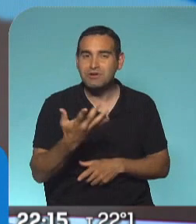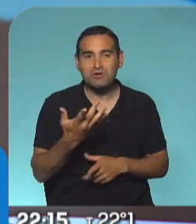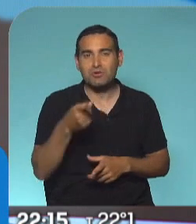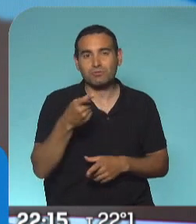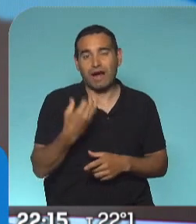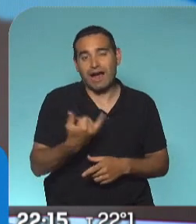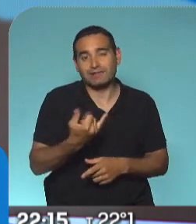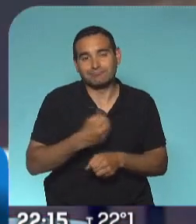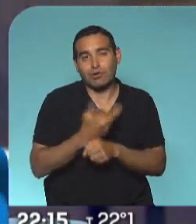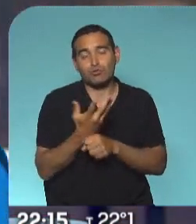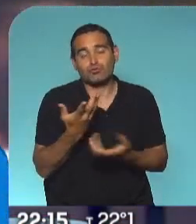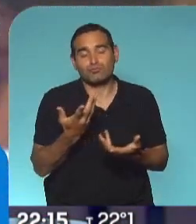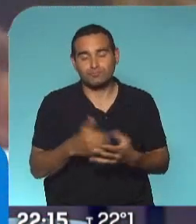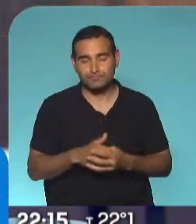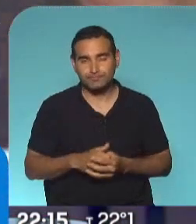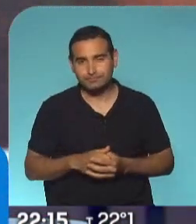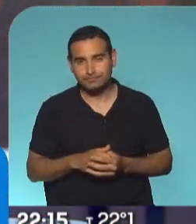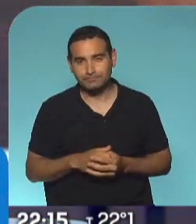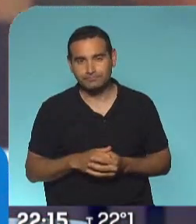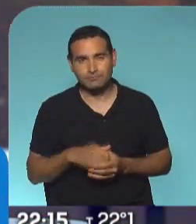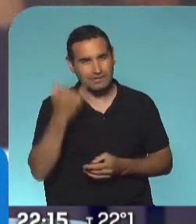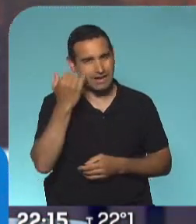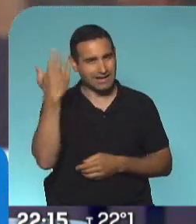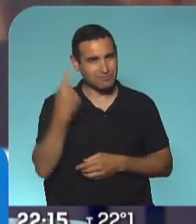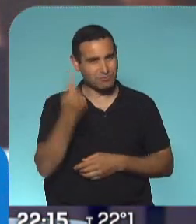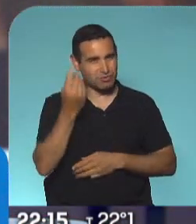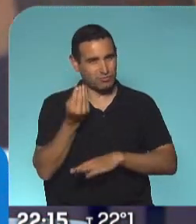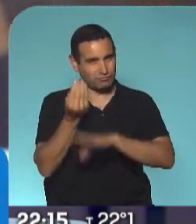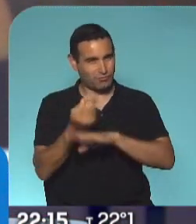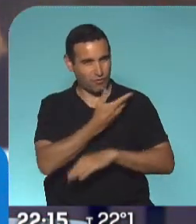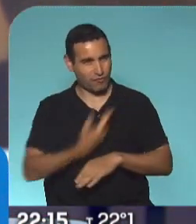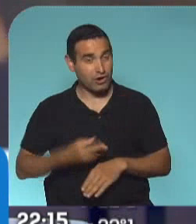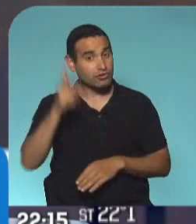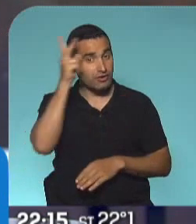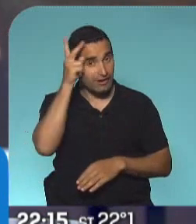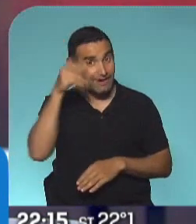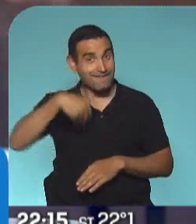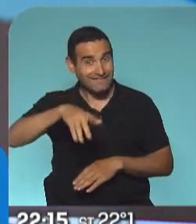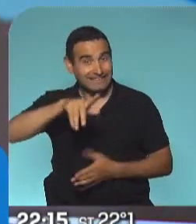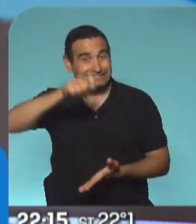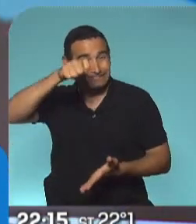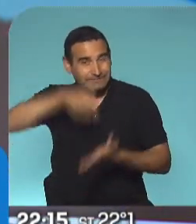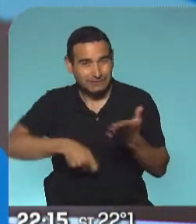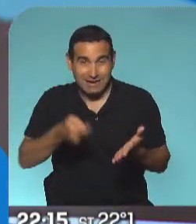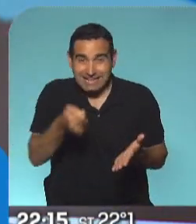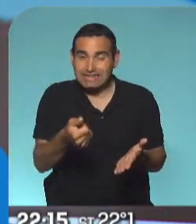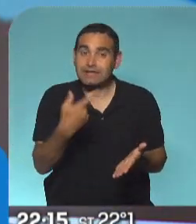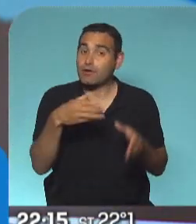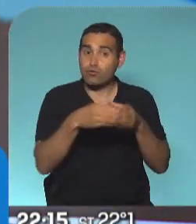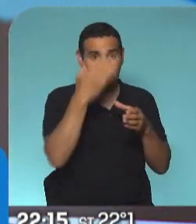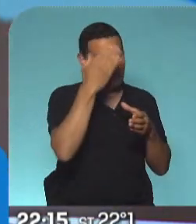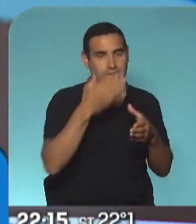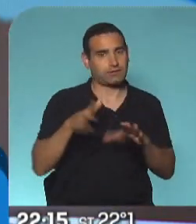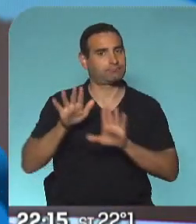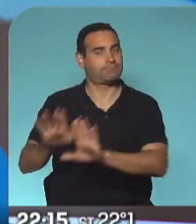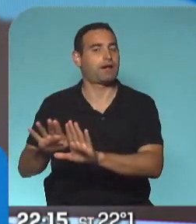menos tenemos, ¿no? De hecho, en el primer gobierno, Tabaré Vázquez iba a firmar un acuerdo. Dudó mucho. Lo frenó el Frente Amplio. Lo